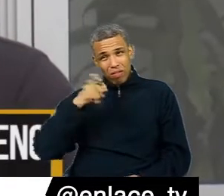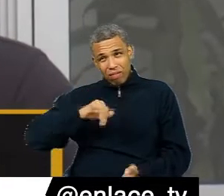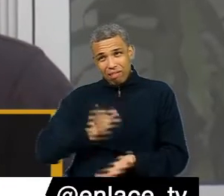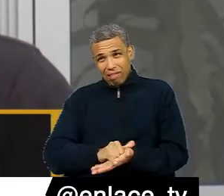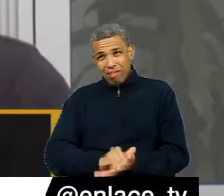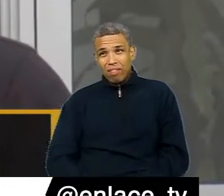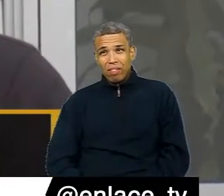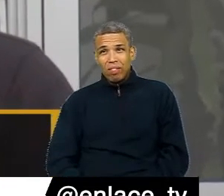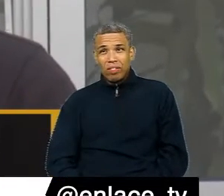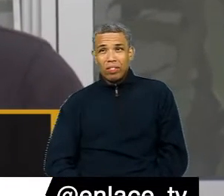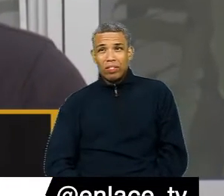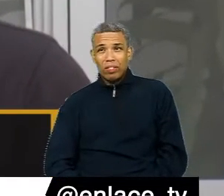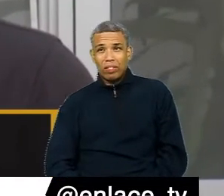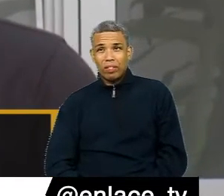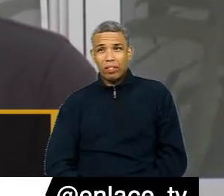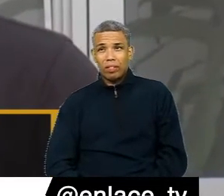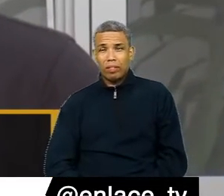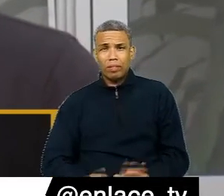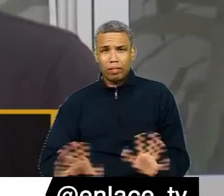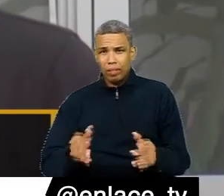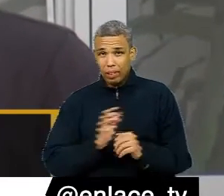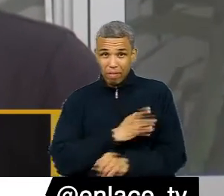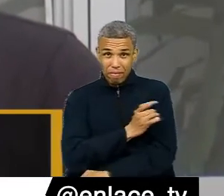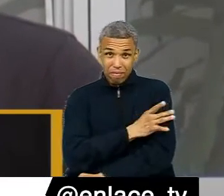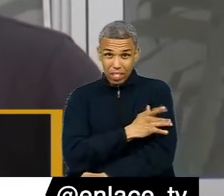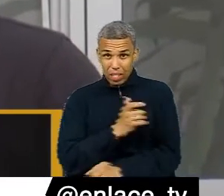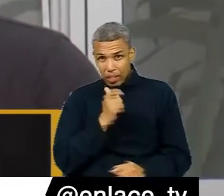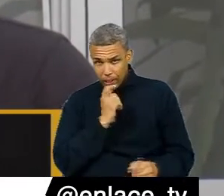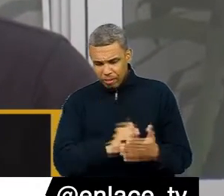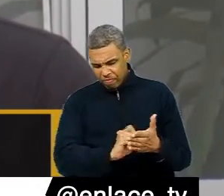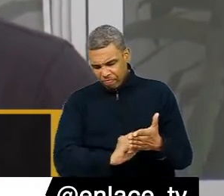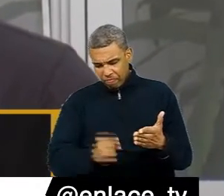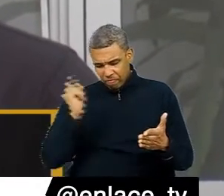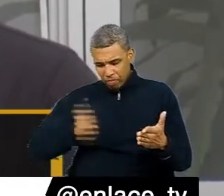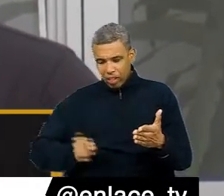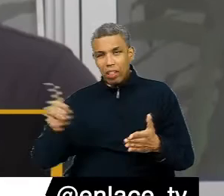Bermeja profiere pliego de cargos en contra del exmandatario Elkin